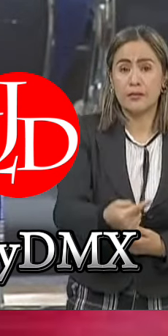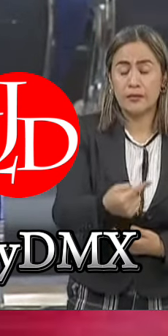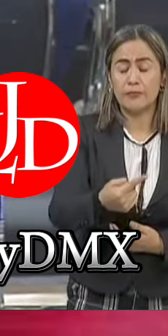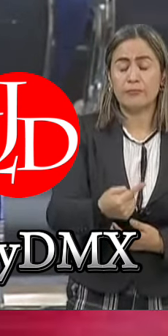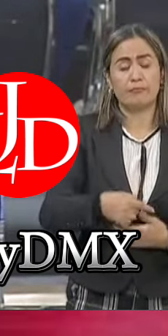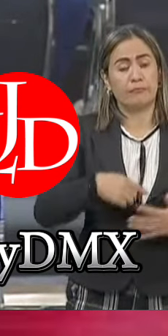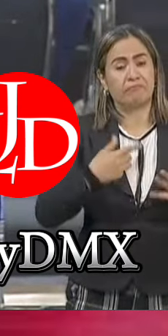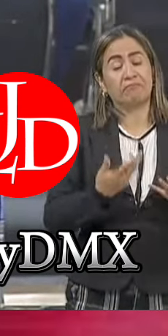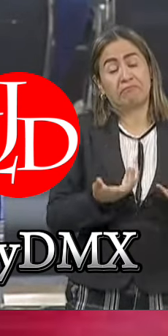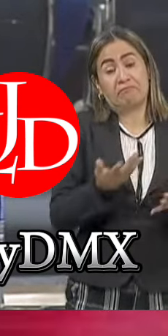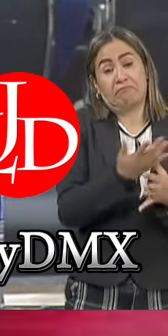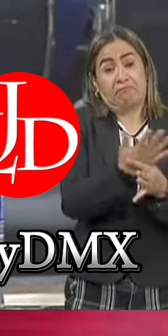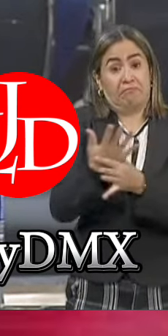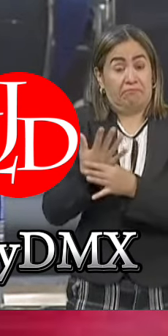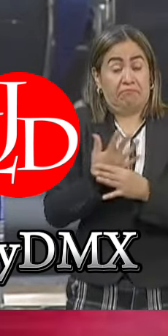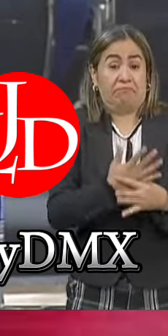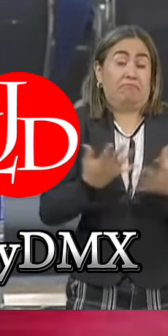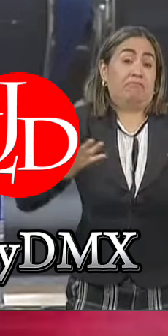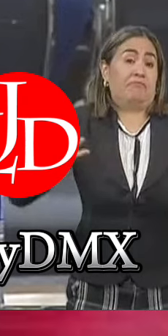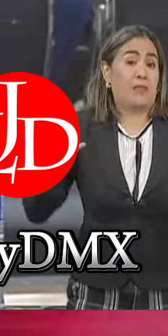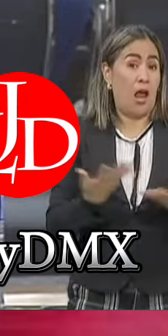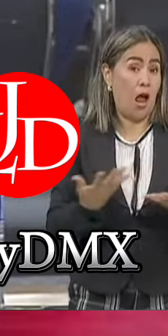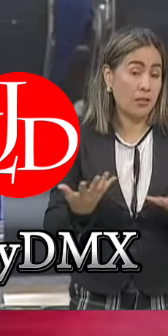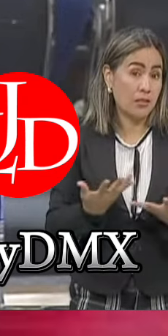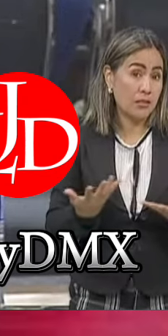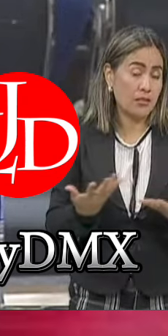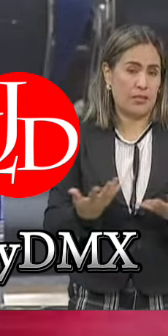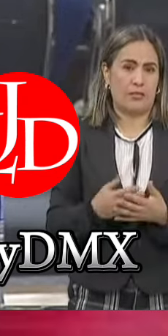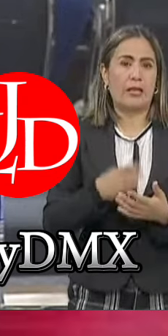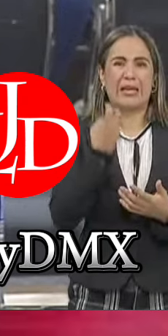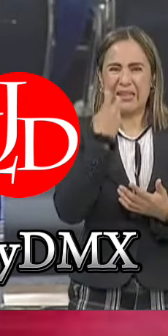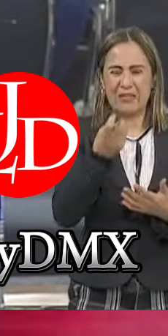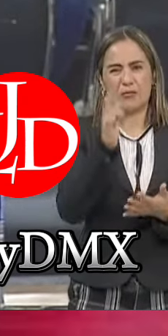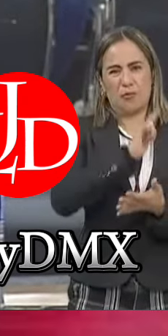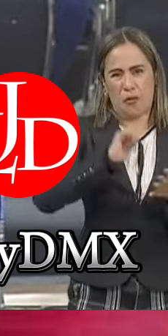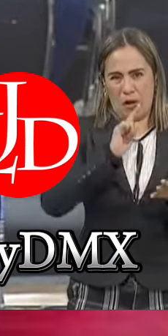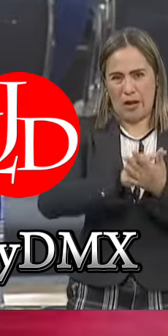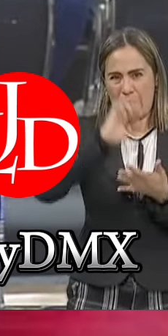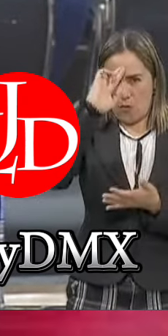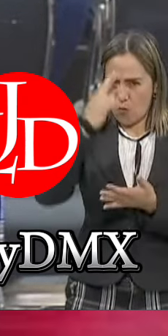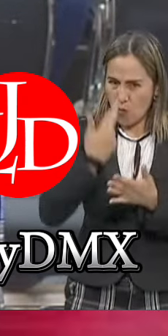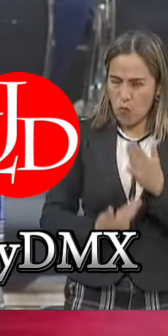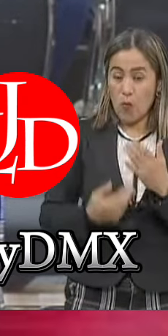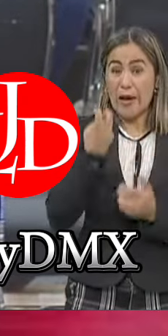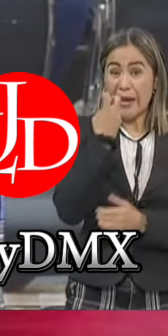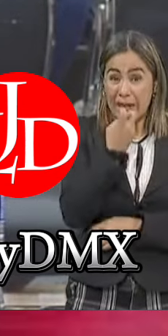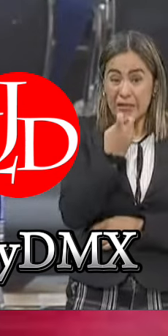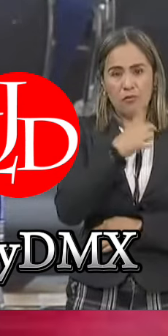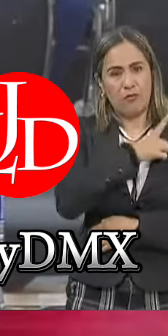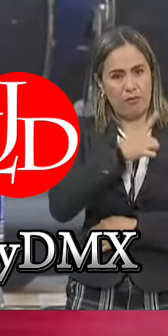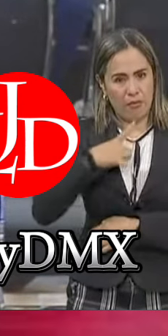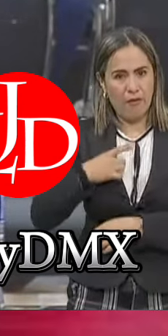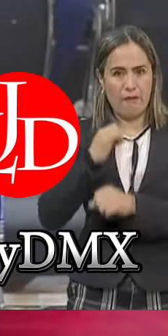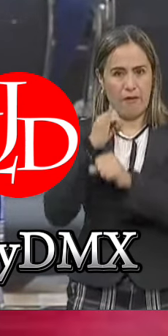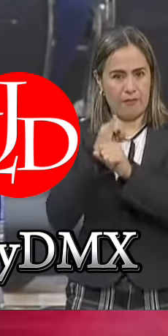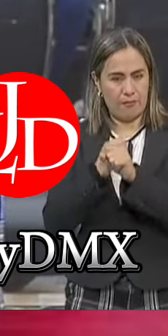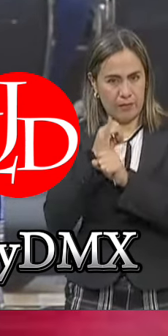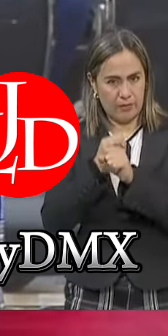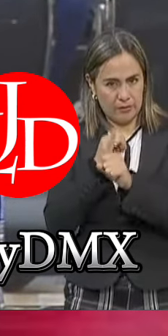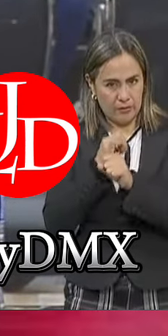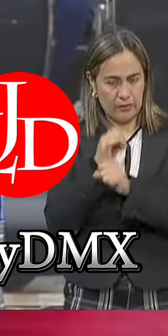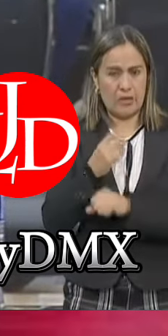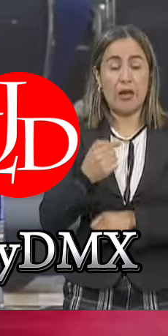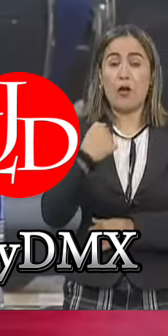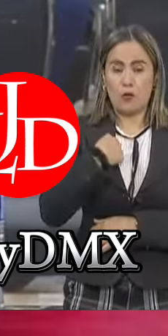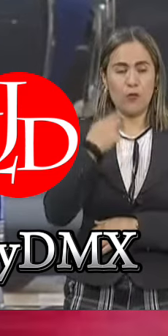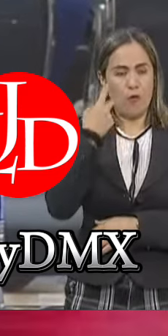conductas que desprenden inclusive conductas ilícitas y que deben investigarse Yo sí veo y no me lo